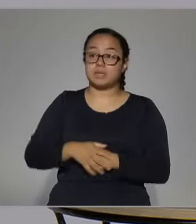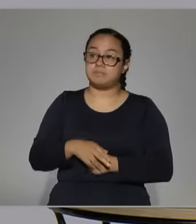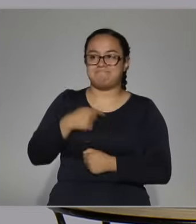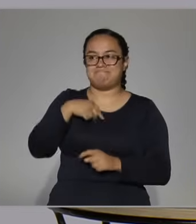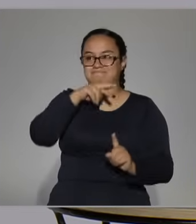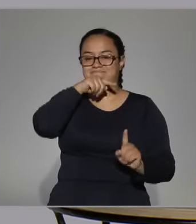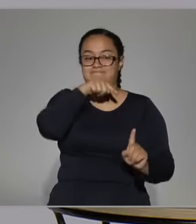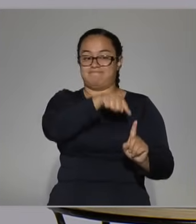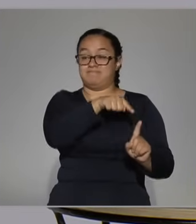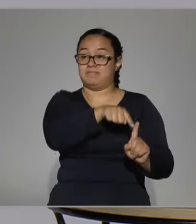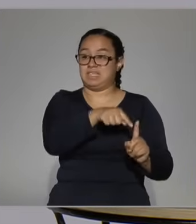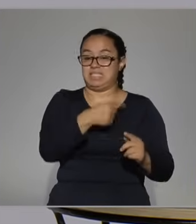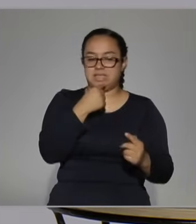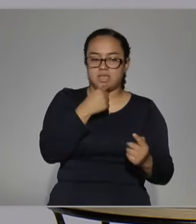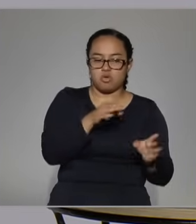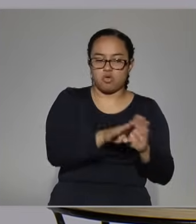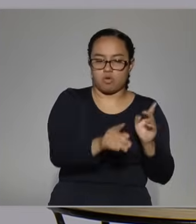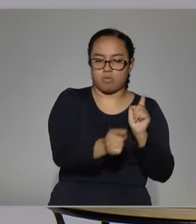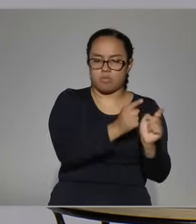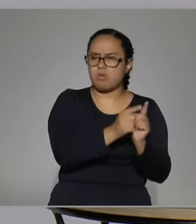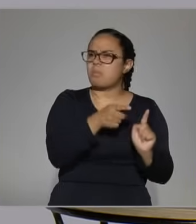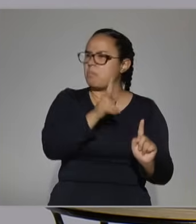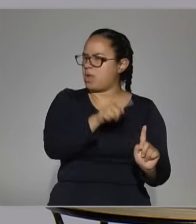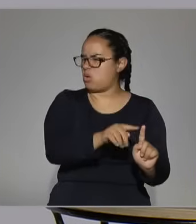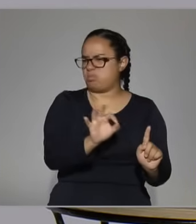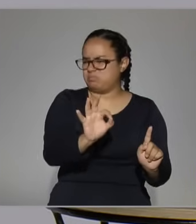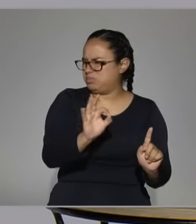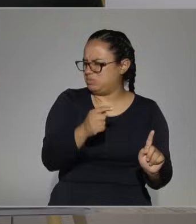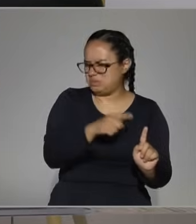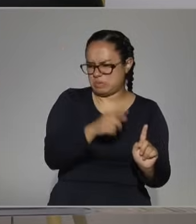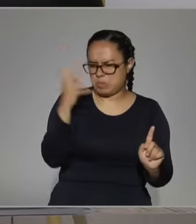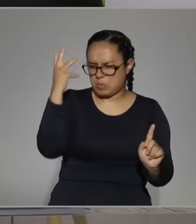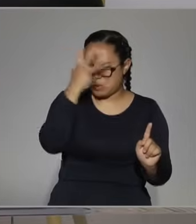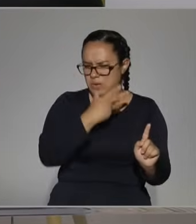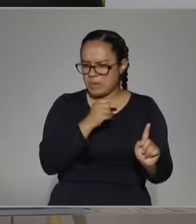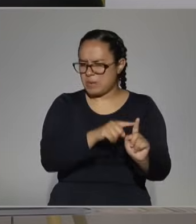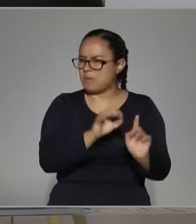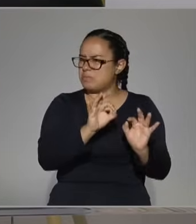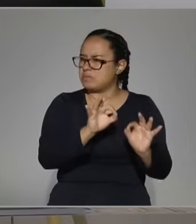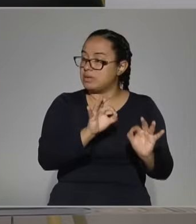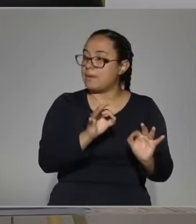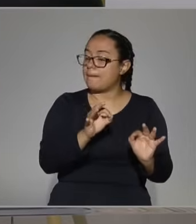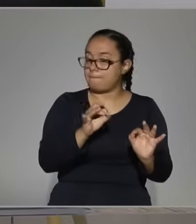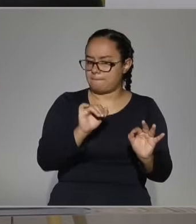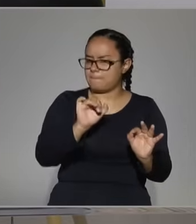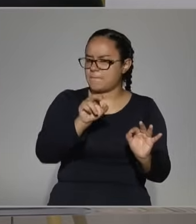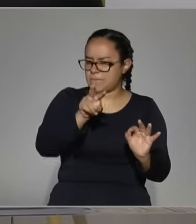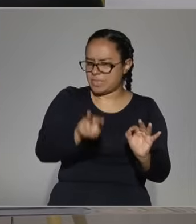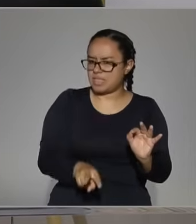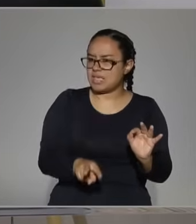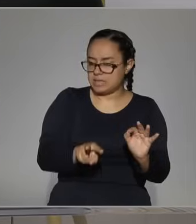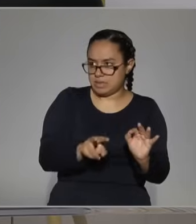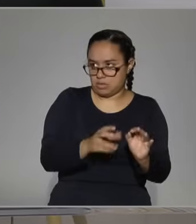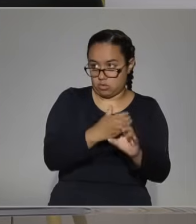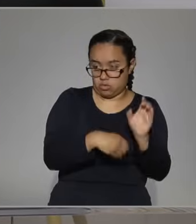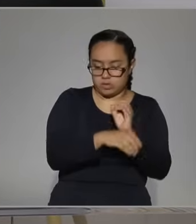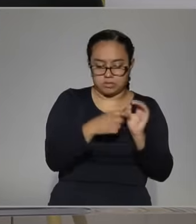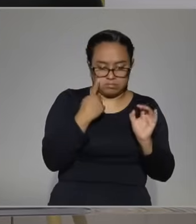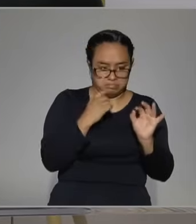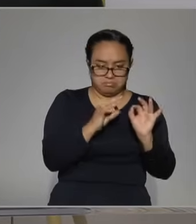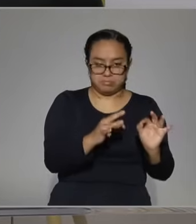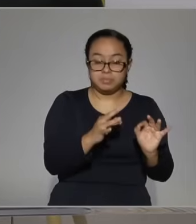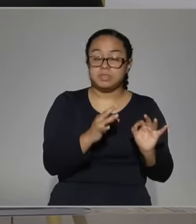en la que el niño está interactuando, pero el niño es maravilloso, es genial, es estupendo, y lo que sí es, que es real, que sí es.